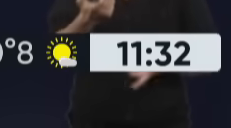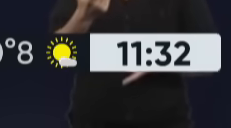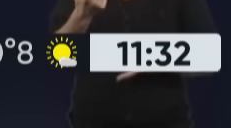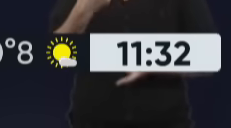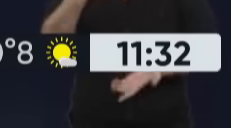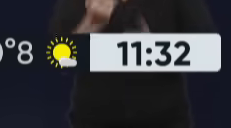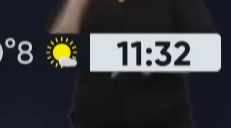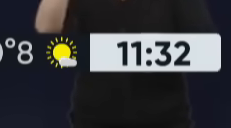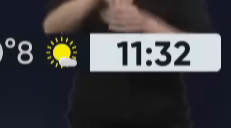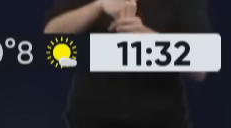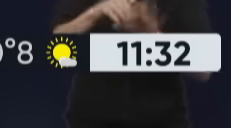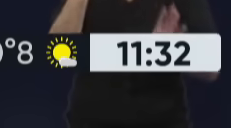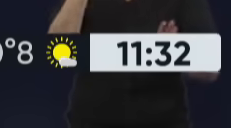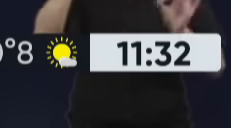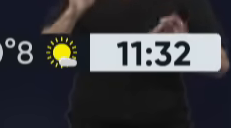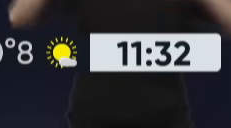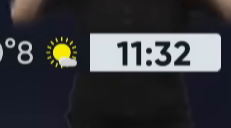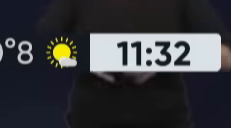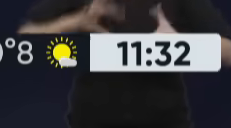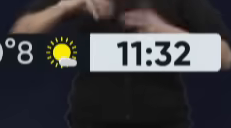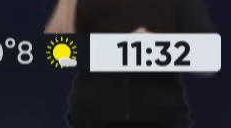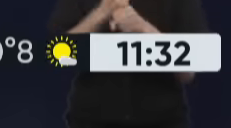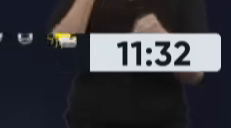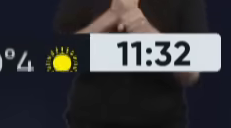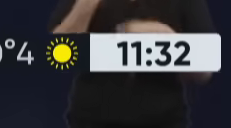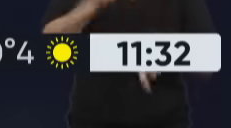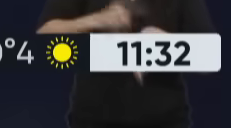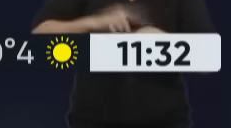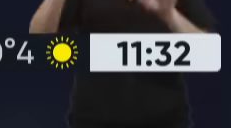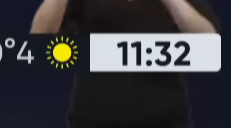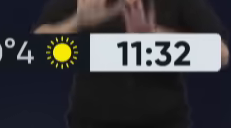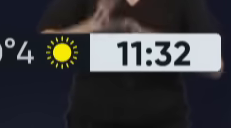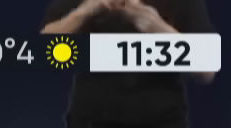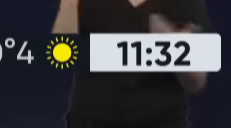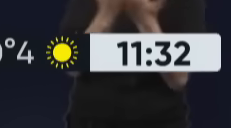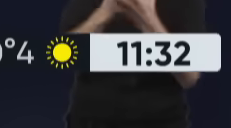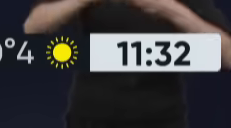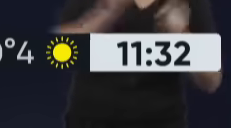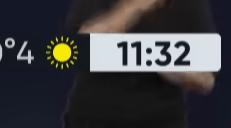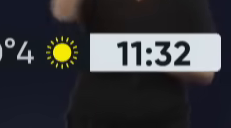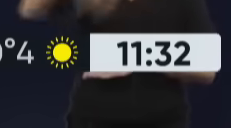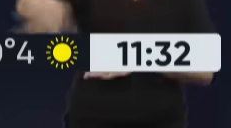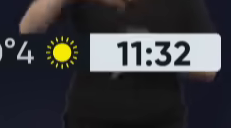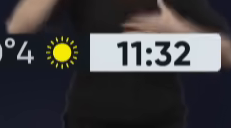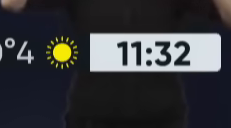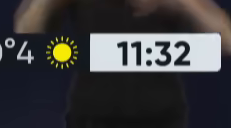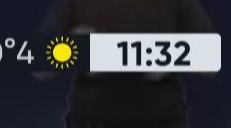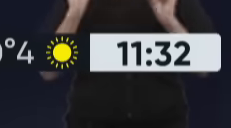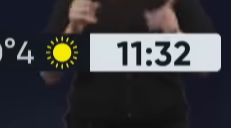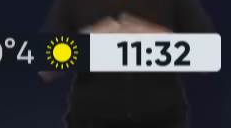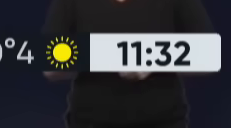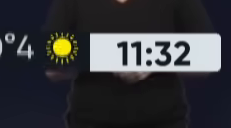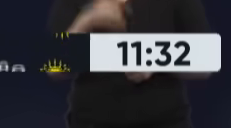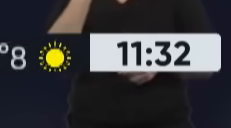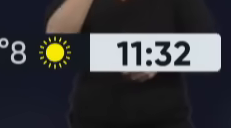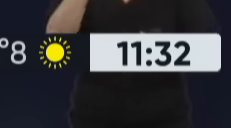para desenvolverse con dignidad cuando termine su servicio. Además, con el objetivo de fortalecer la respuesta ante